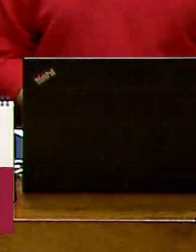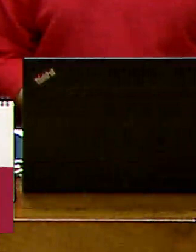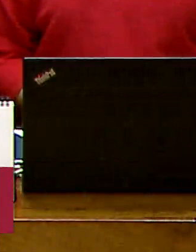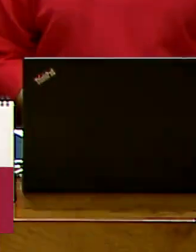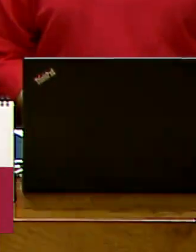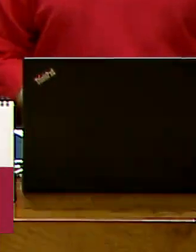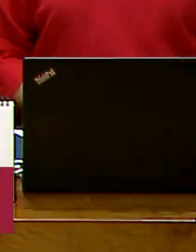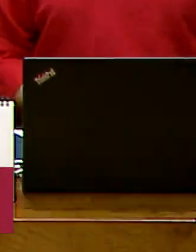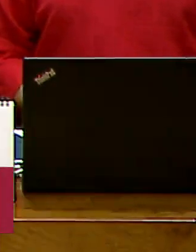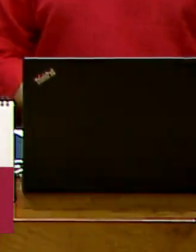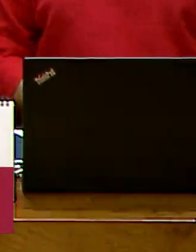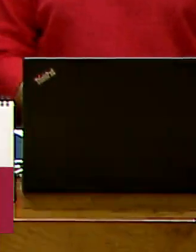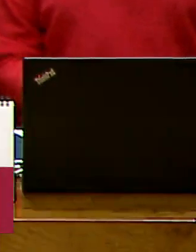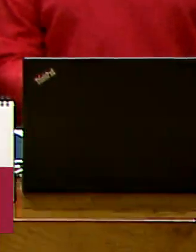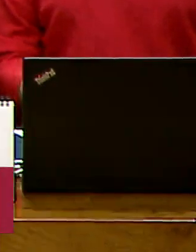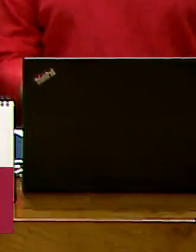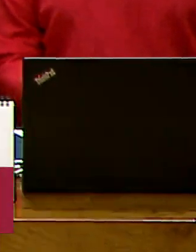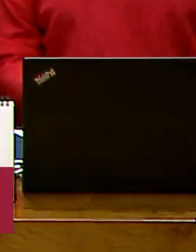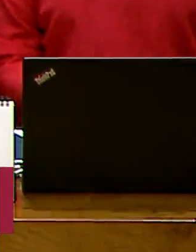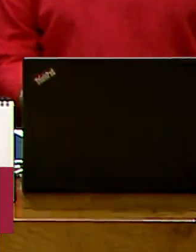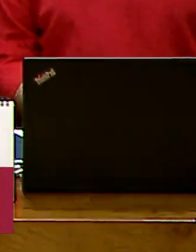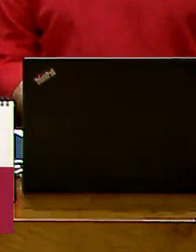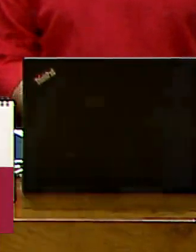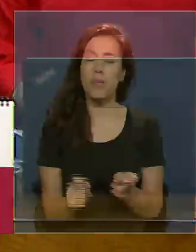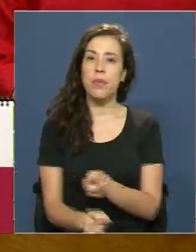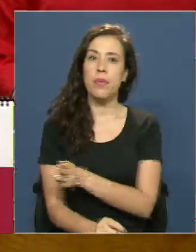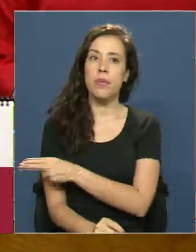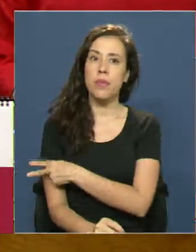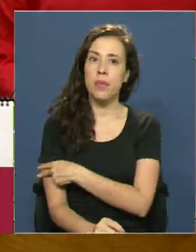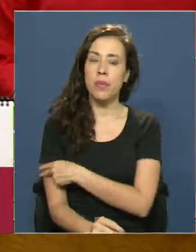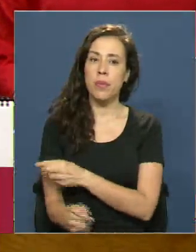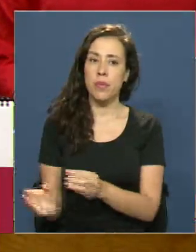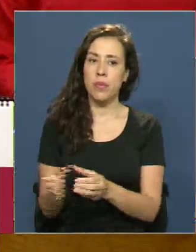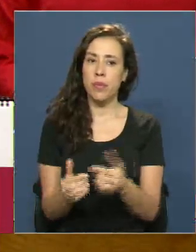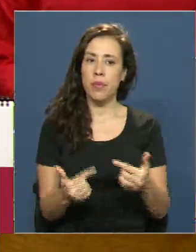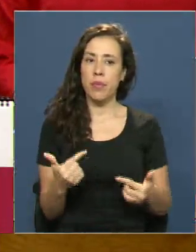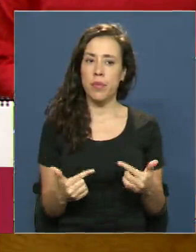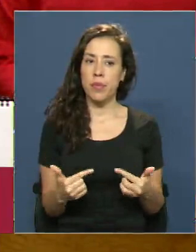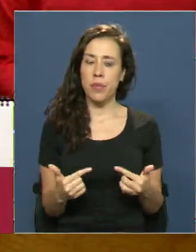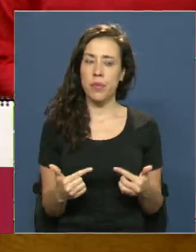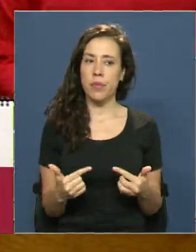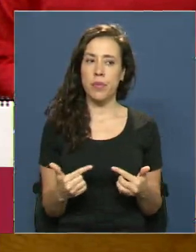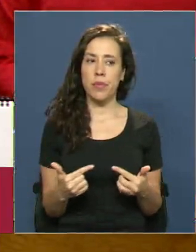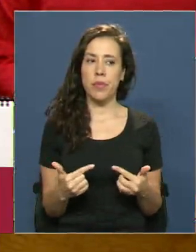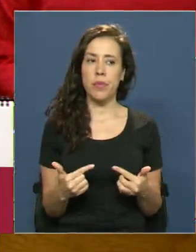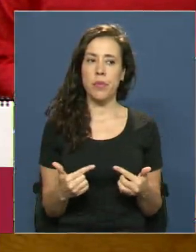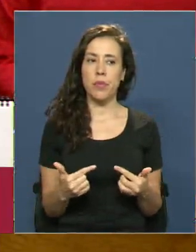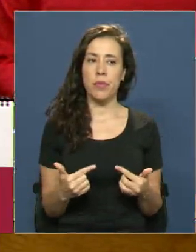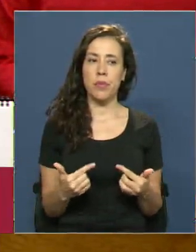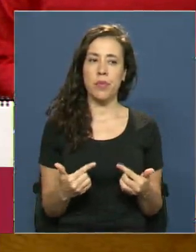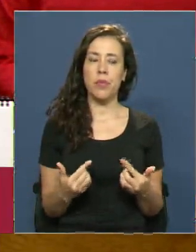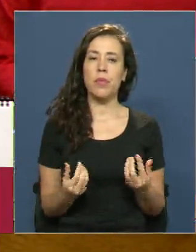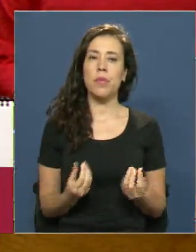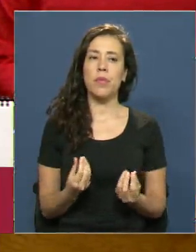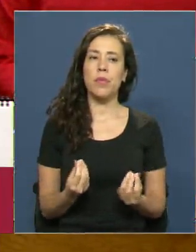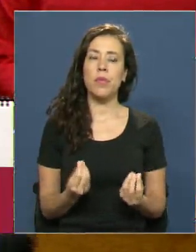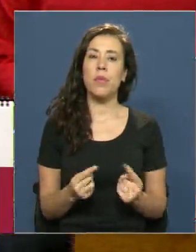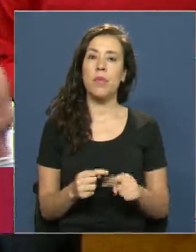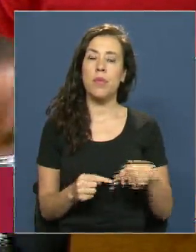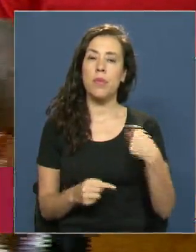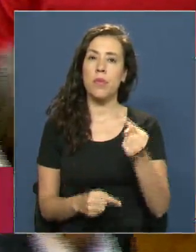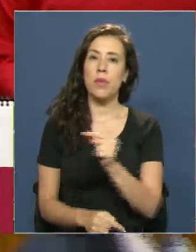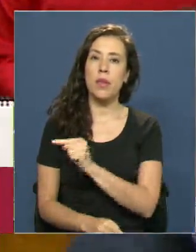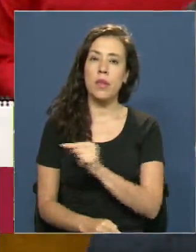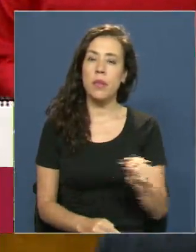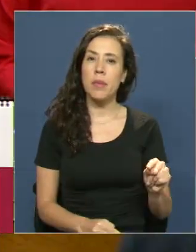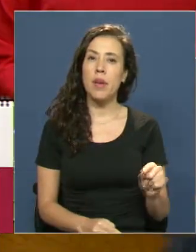A propósito de consultas hechas por los jefes de comité, que dado que vamos a estar la próxima semana